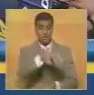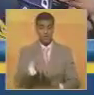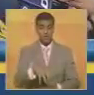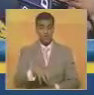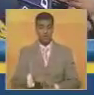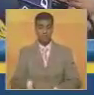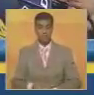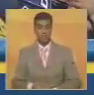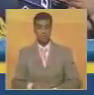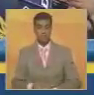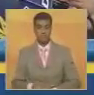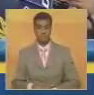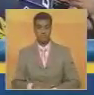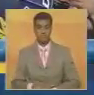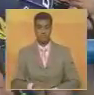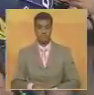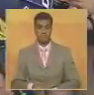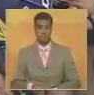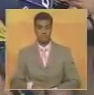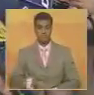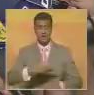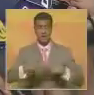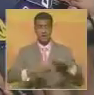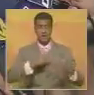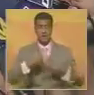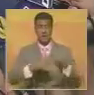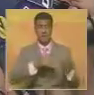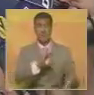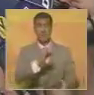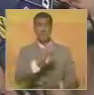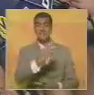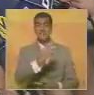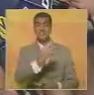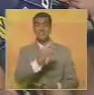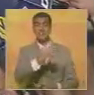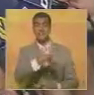municipios, el proceso de descentralización que ha sido trastocado.